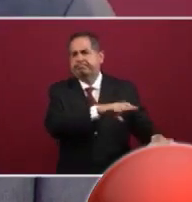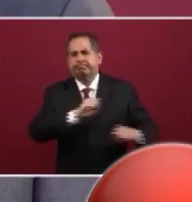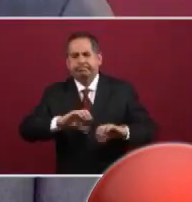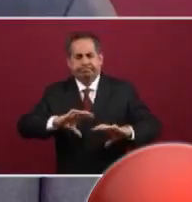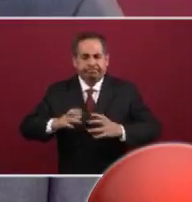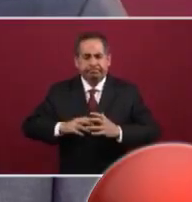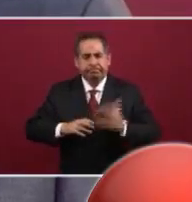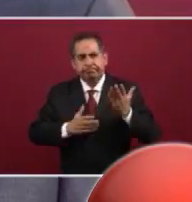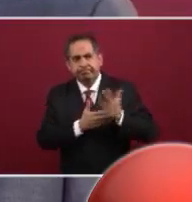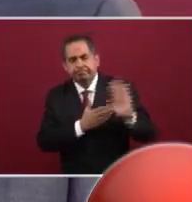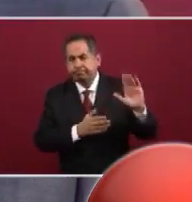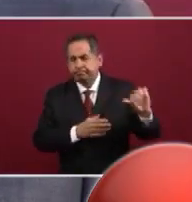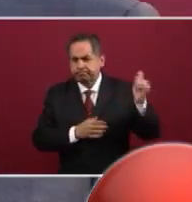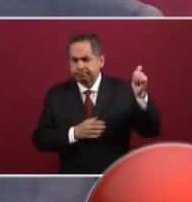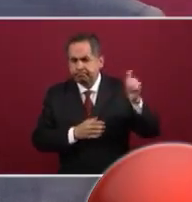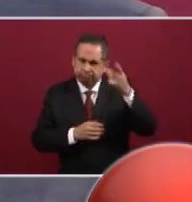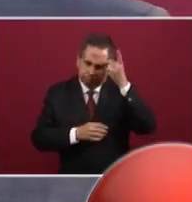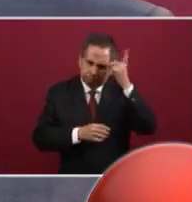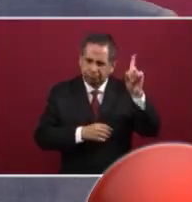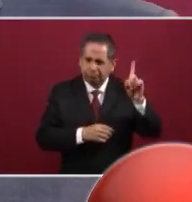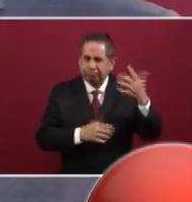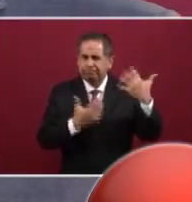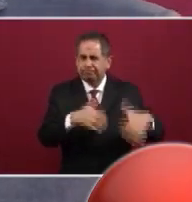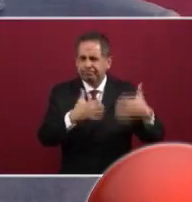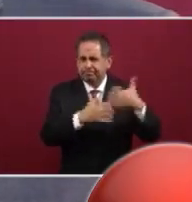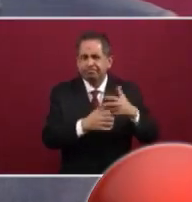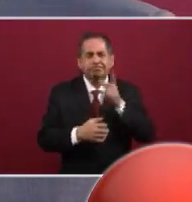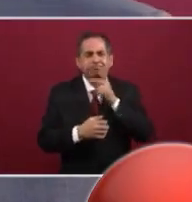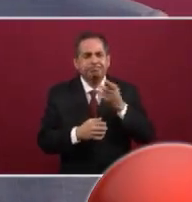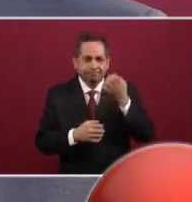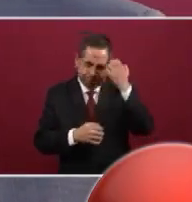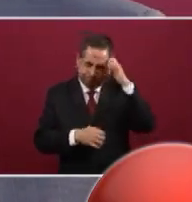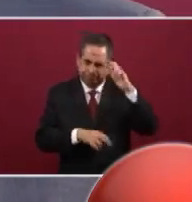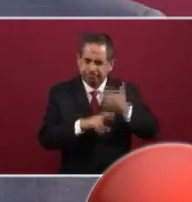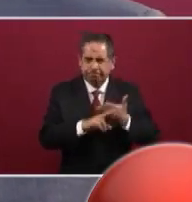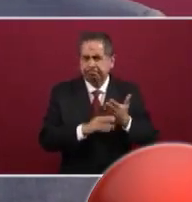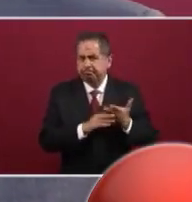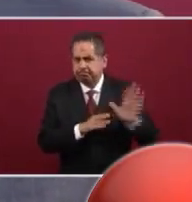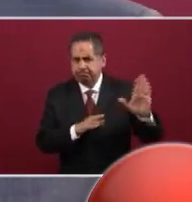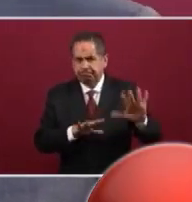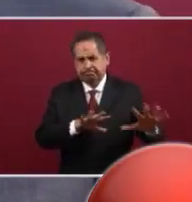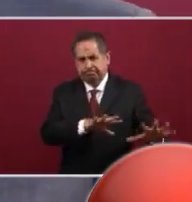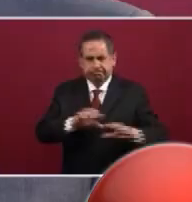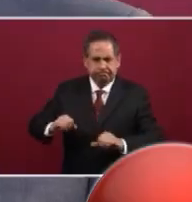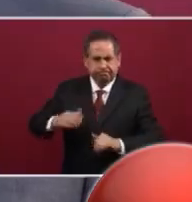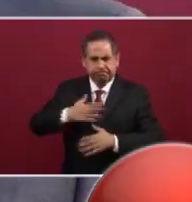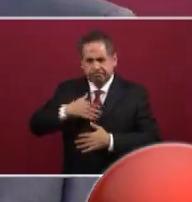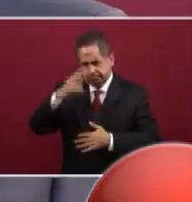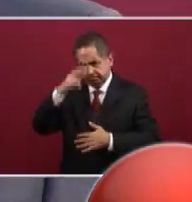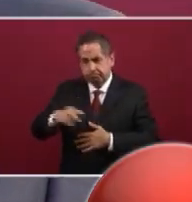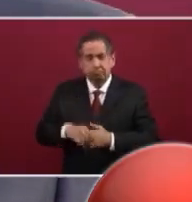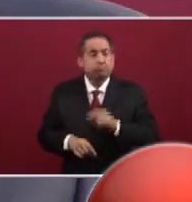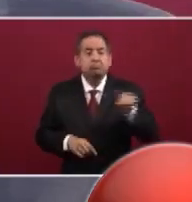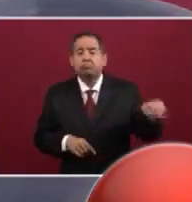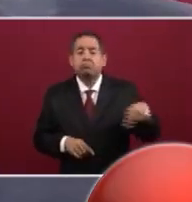los dueños de las compañías petroleras extranjeras nos